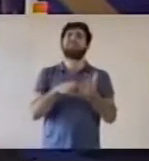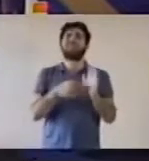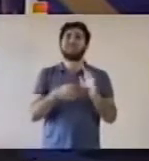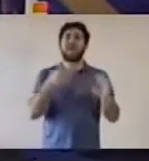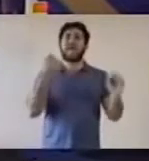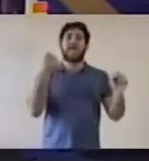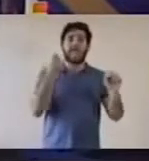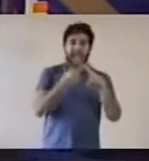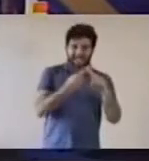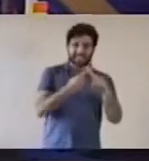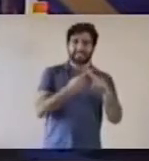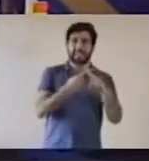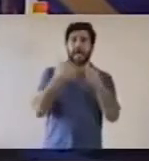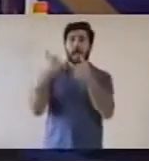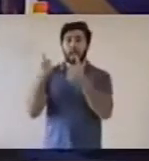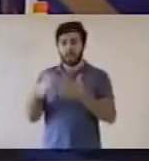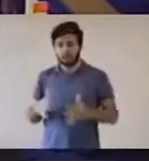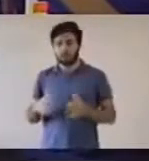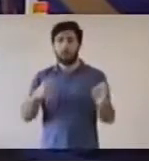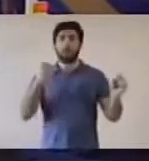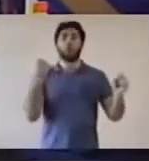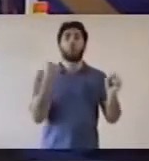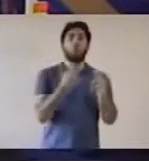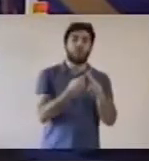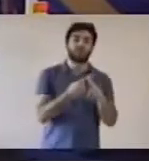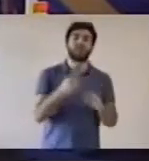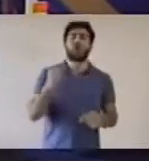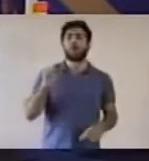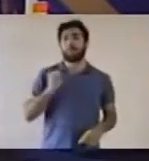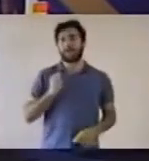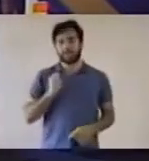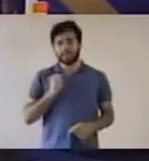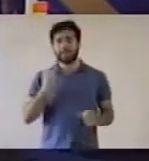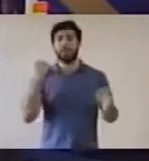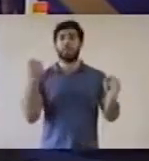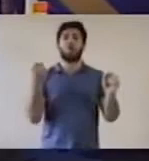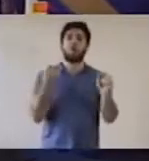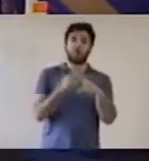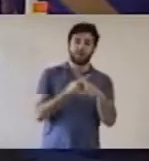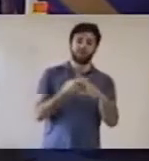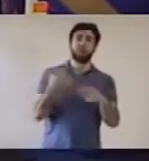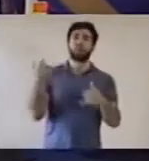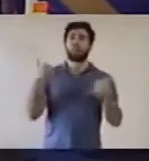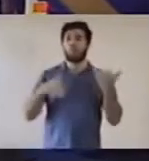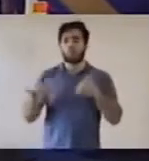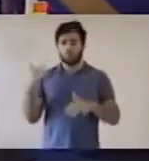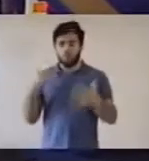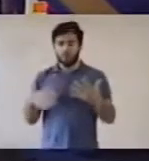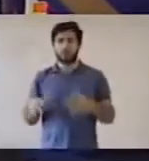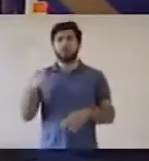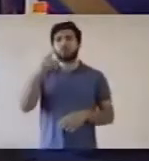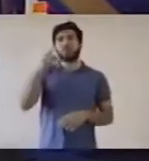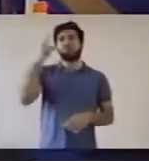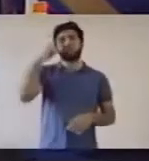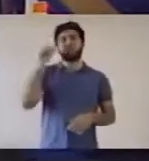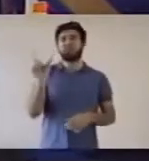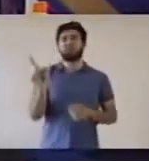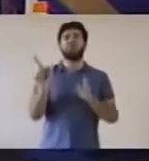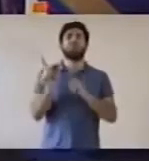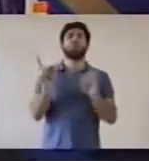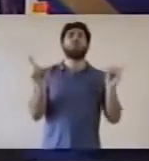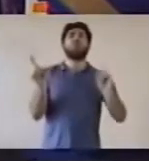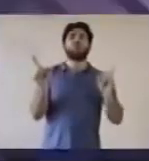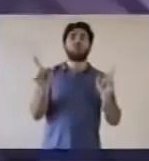exalumno, excompañero o exjugador, ¿en dónde tendría que ponerla? ¿En prefijo